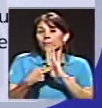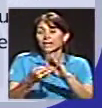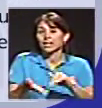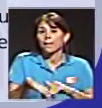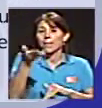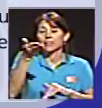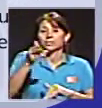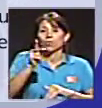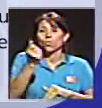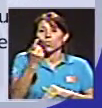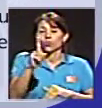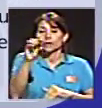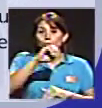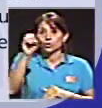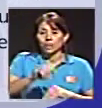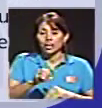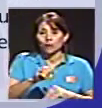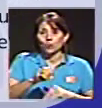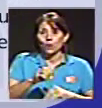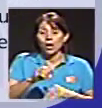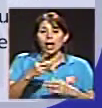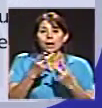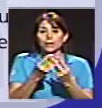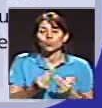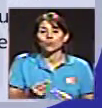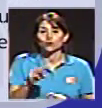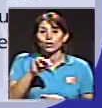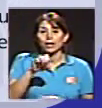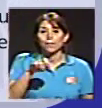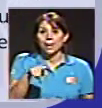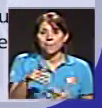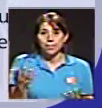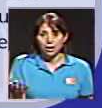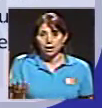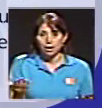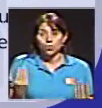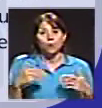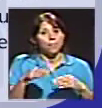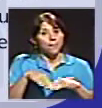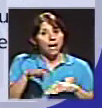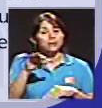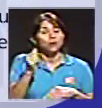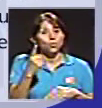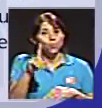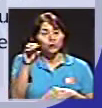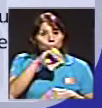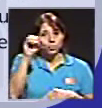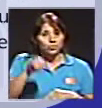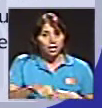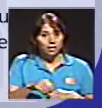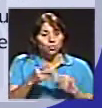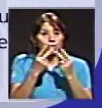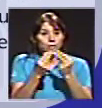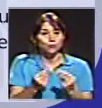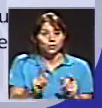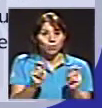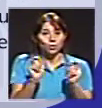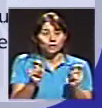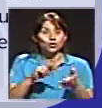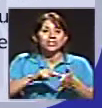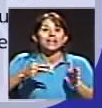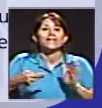presupuesto del MEP. Más de un 11% al presupuesto a educación. Y esto representa un aumento de